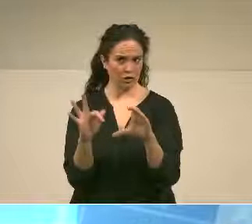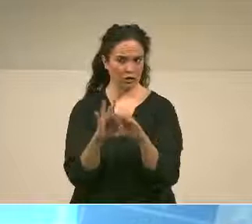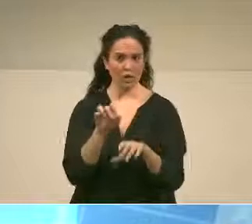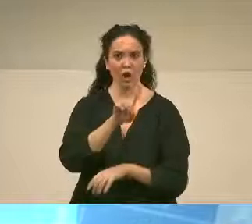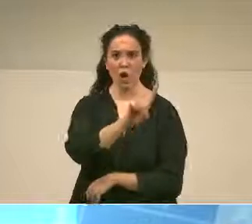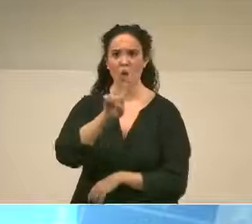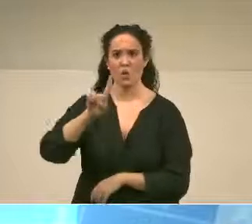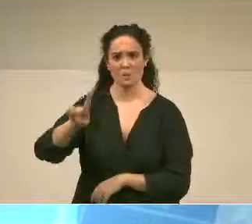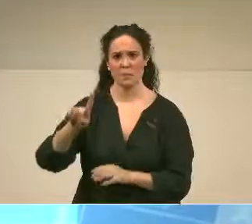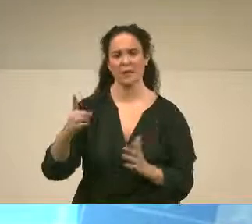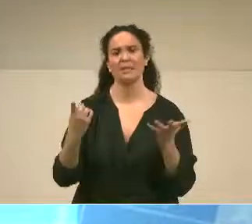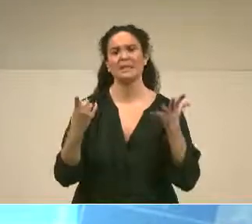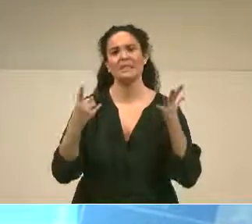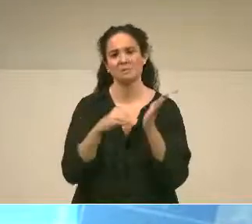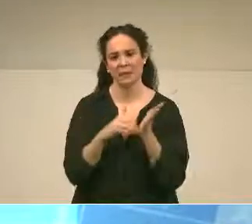11.616